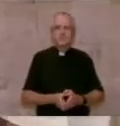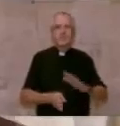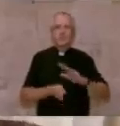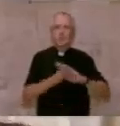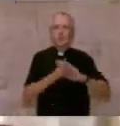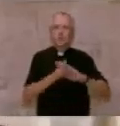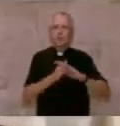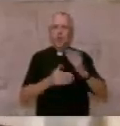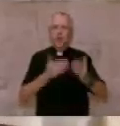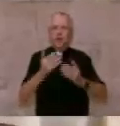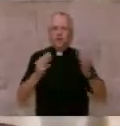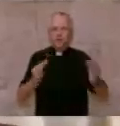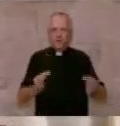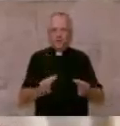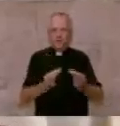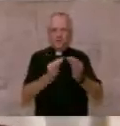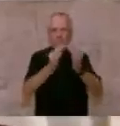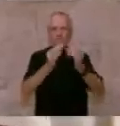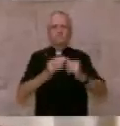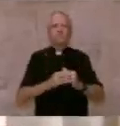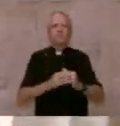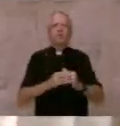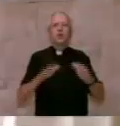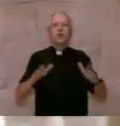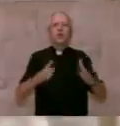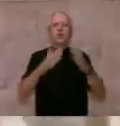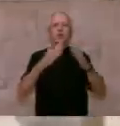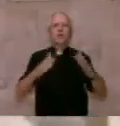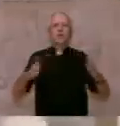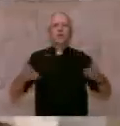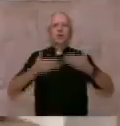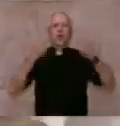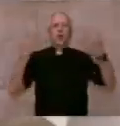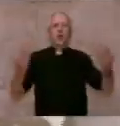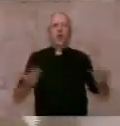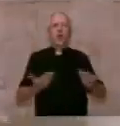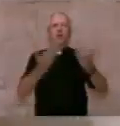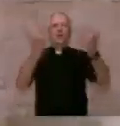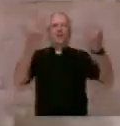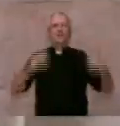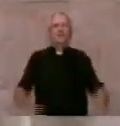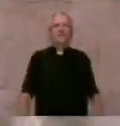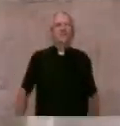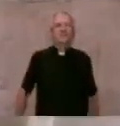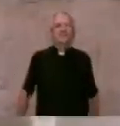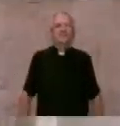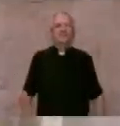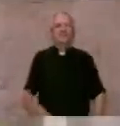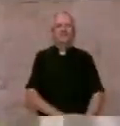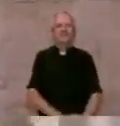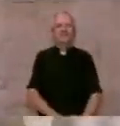Continúa la celebración con el himno del Gloria.